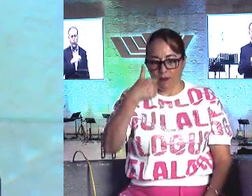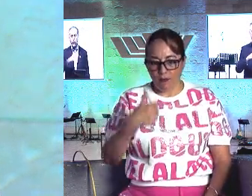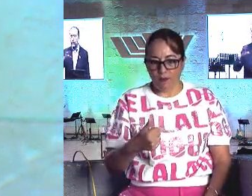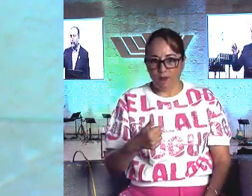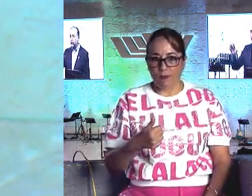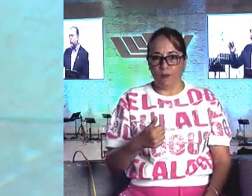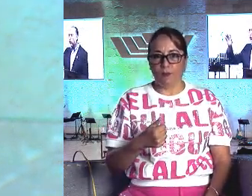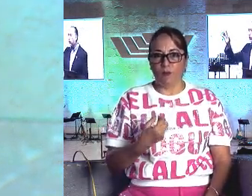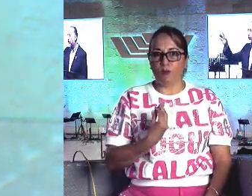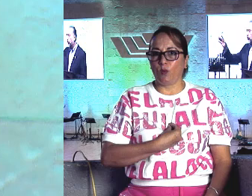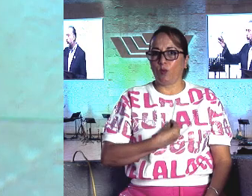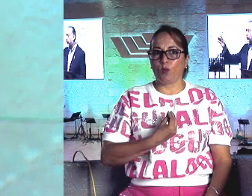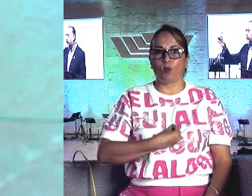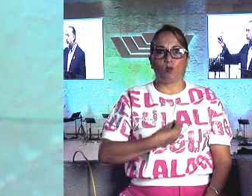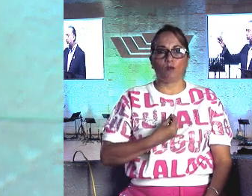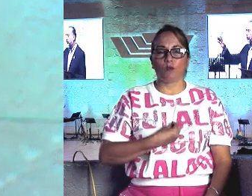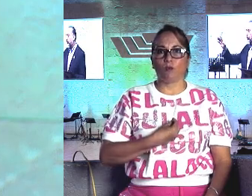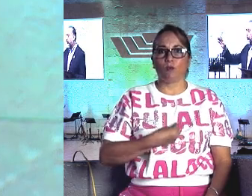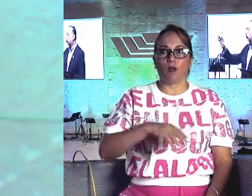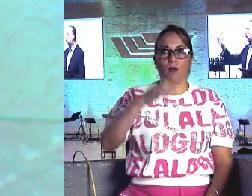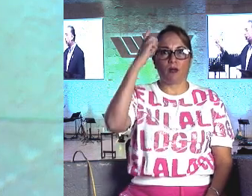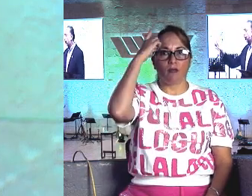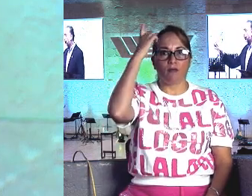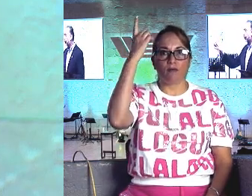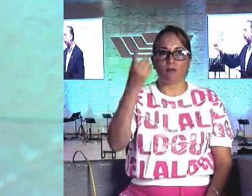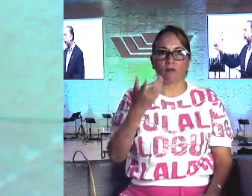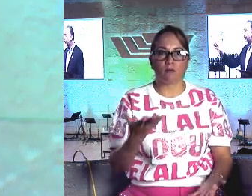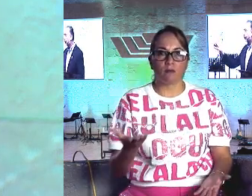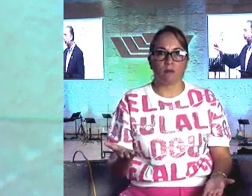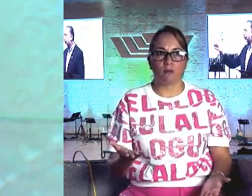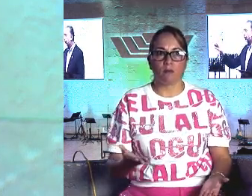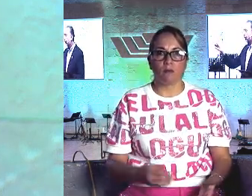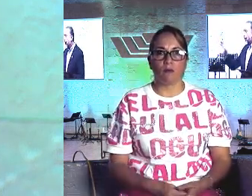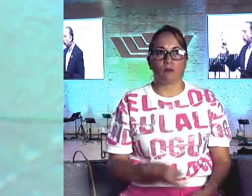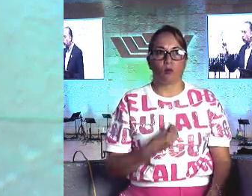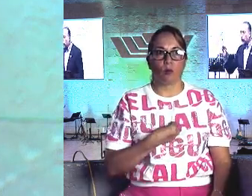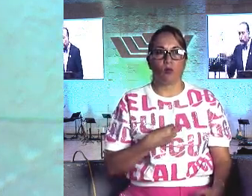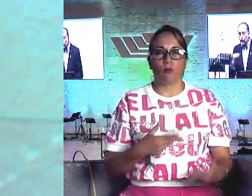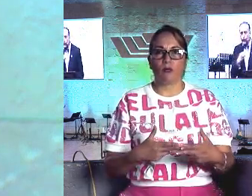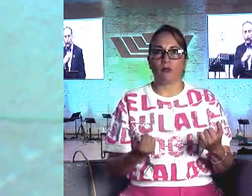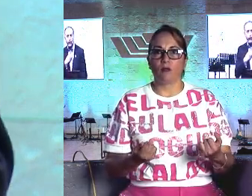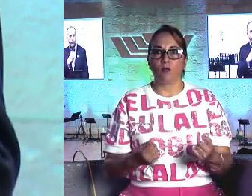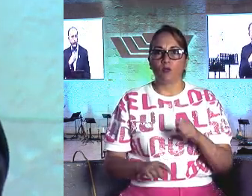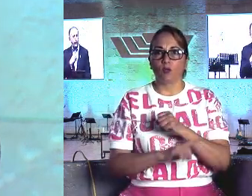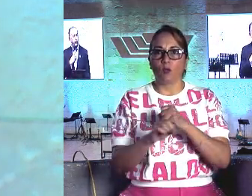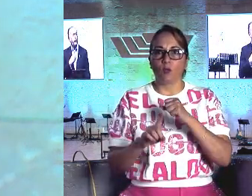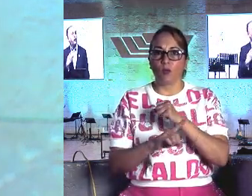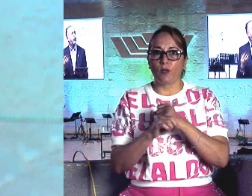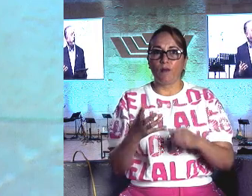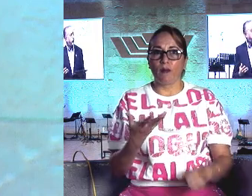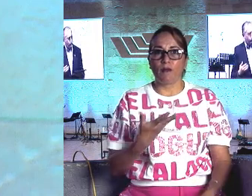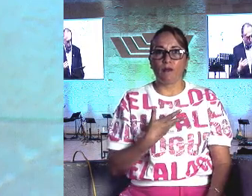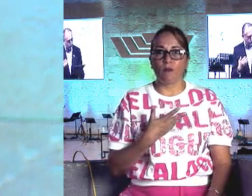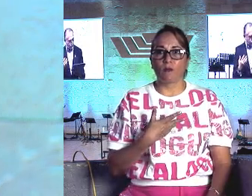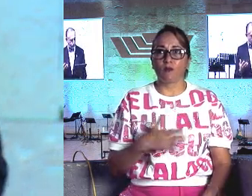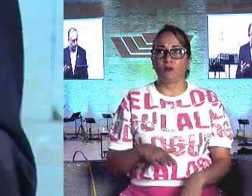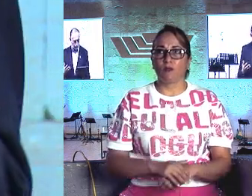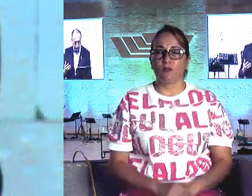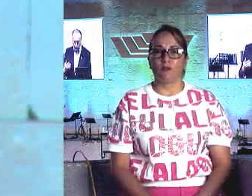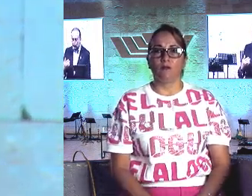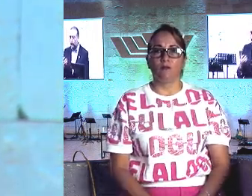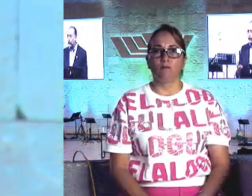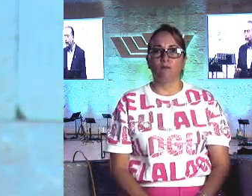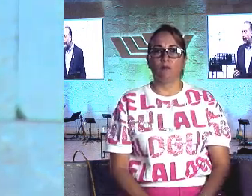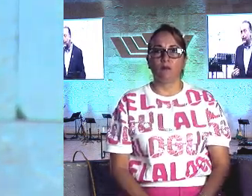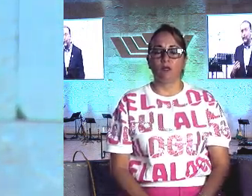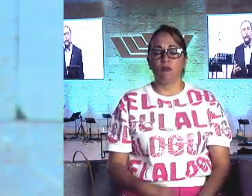culpa a Betsabé, no culpa a Dios, no culpa a nadie. Nuestro problema es que a veces venimos, Dios, pero si yo me he portado